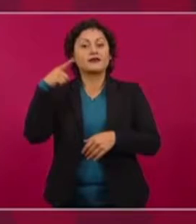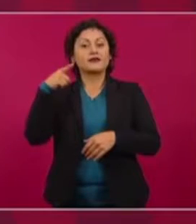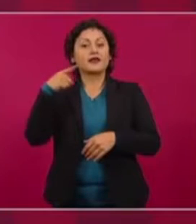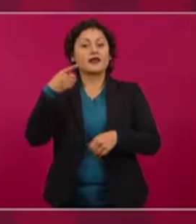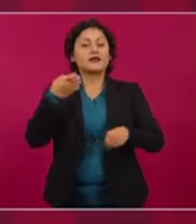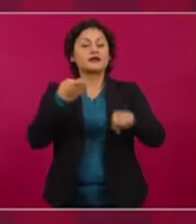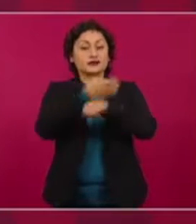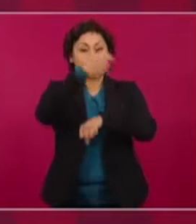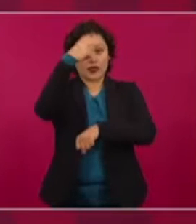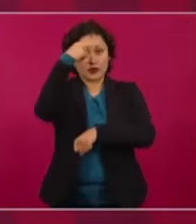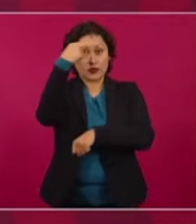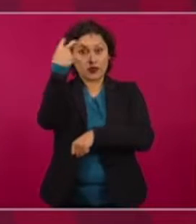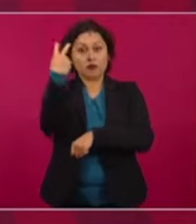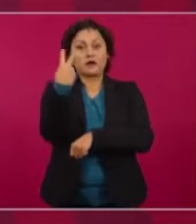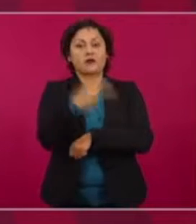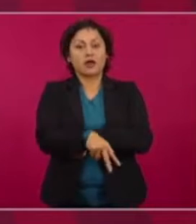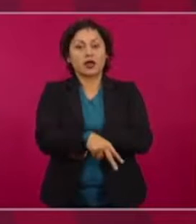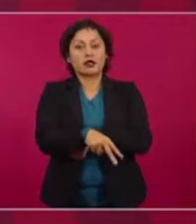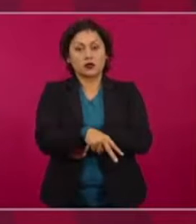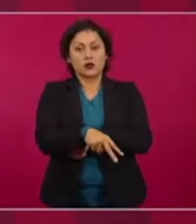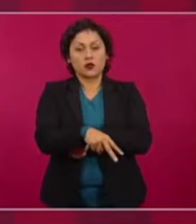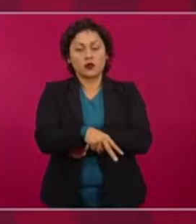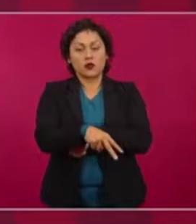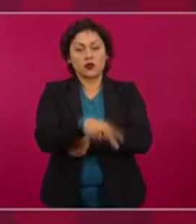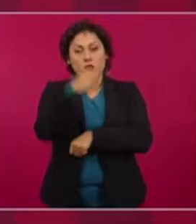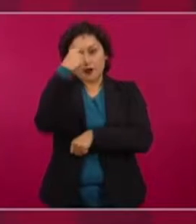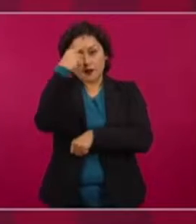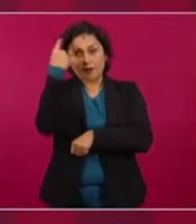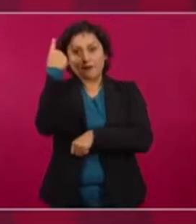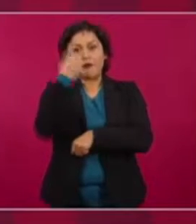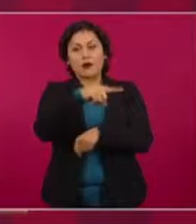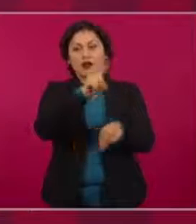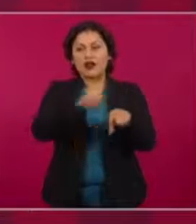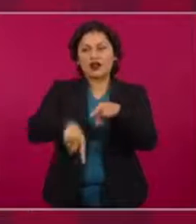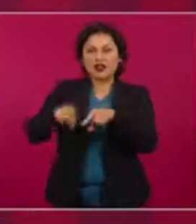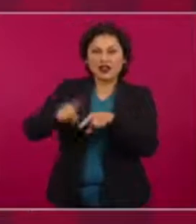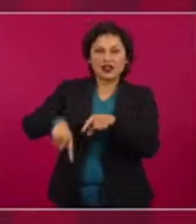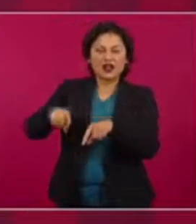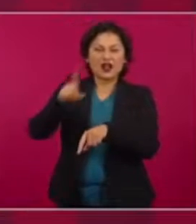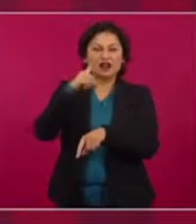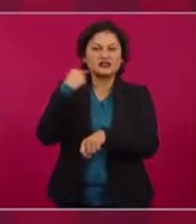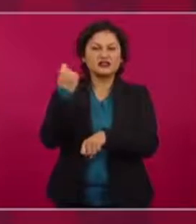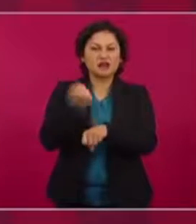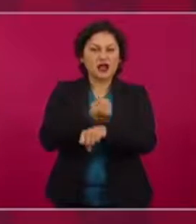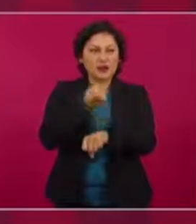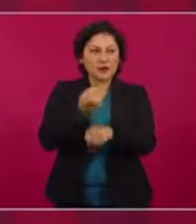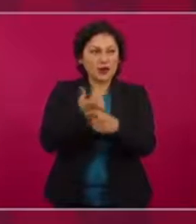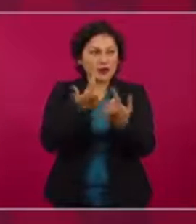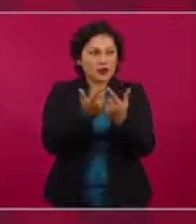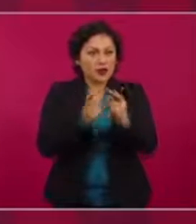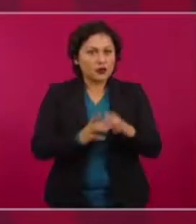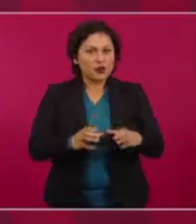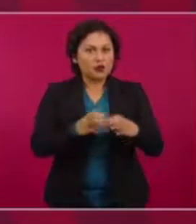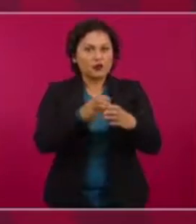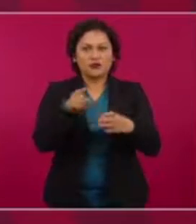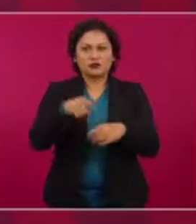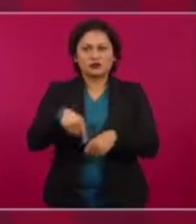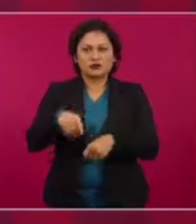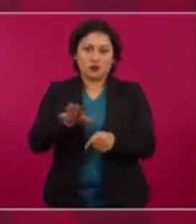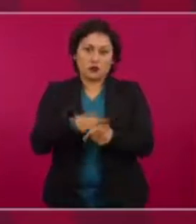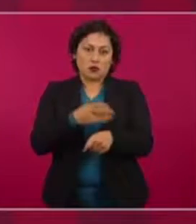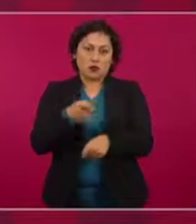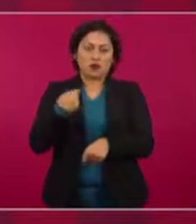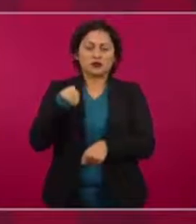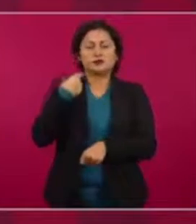combatiendo a zapatistas. Entonces lo escogió por eso Huerta, lo